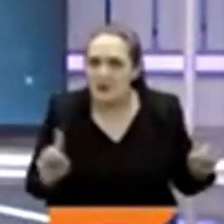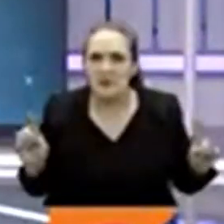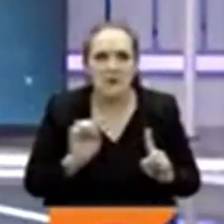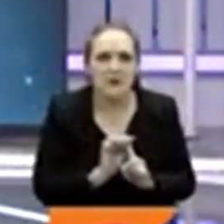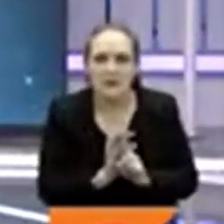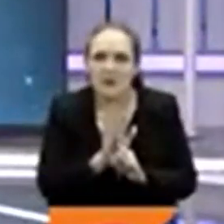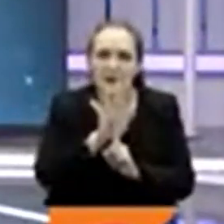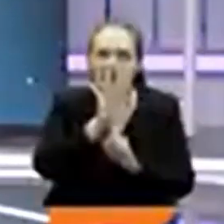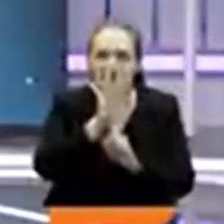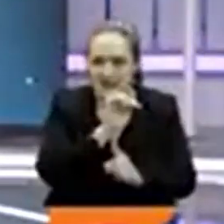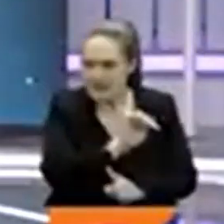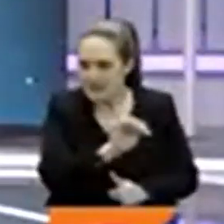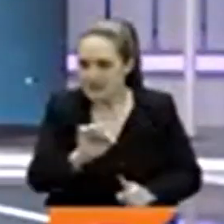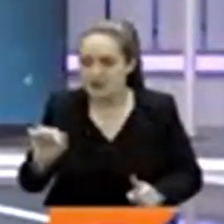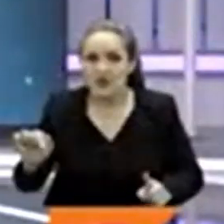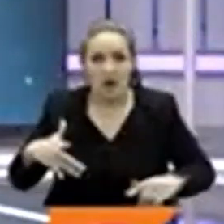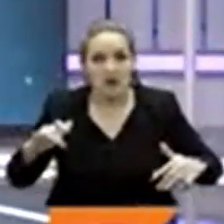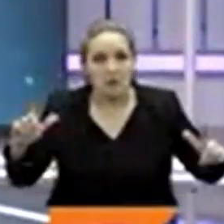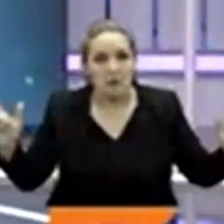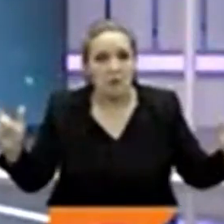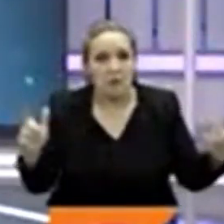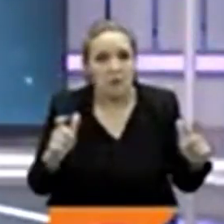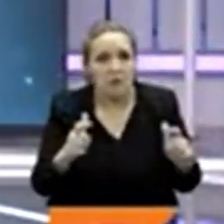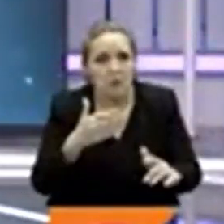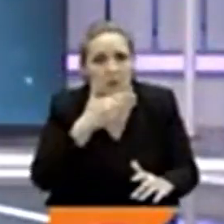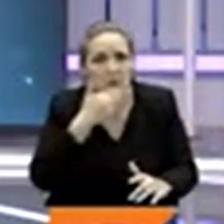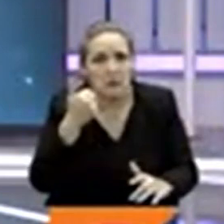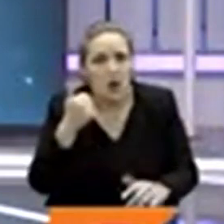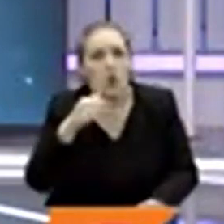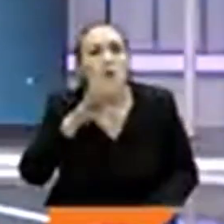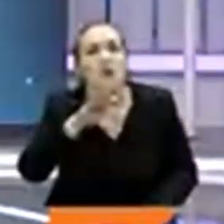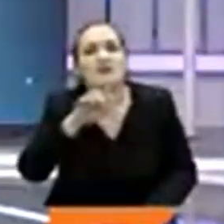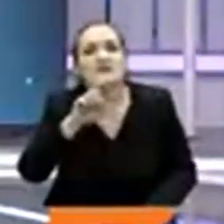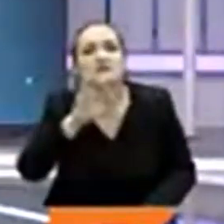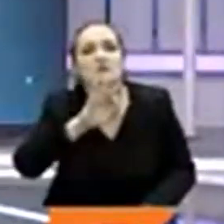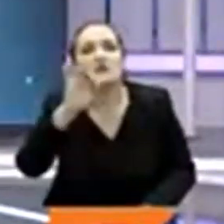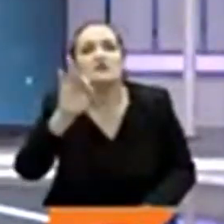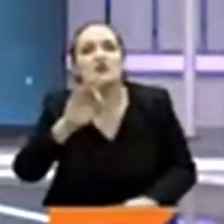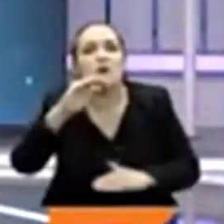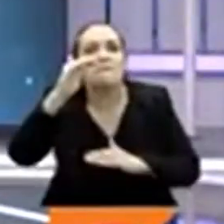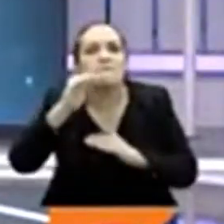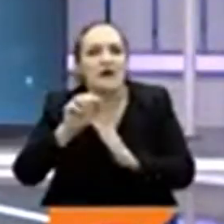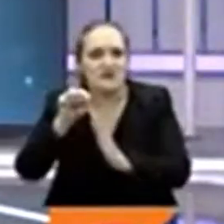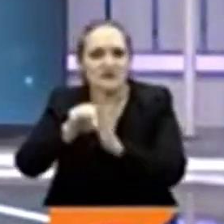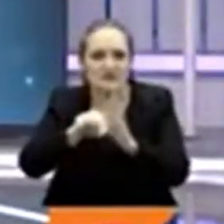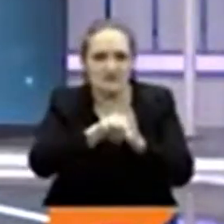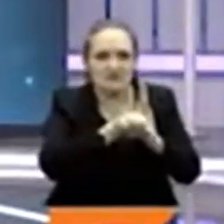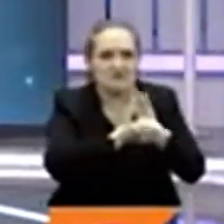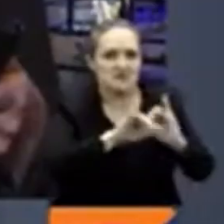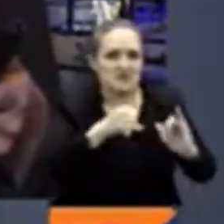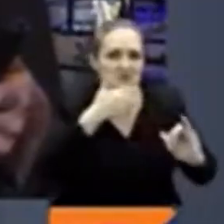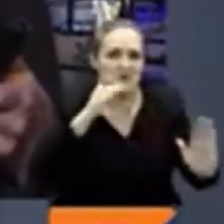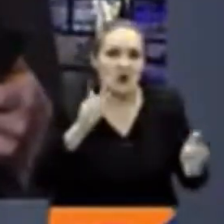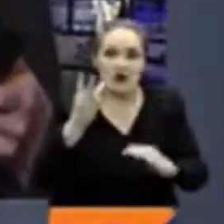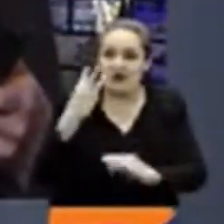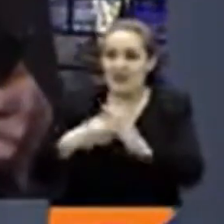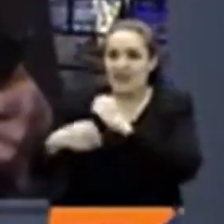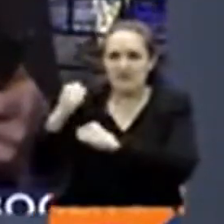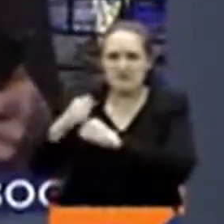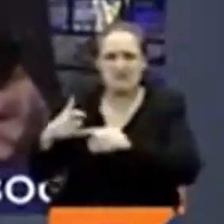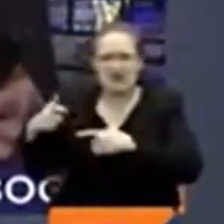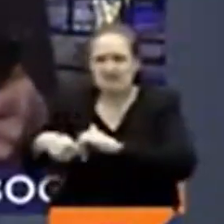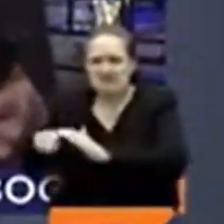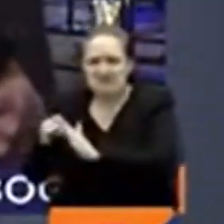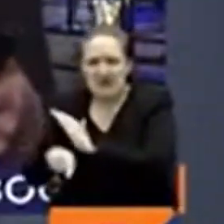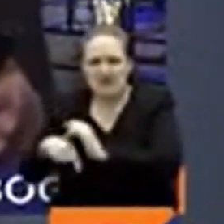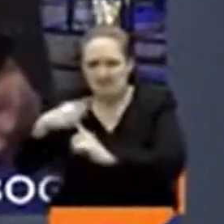del 46% en cuanto a los homicidios en el país, la cifra más baja en los últimos 3 años. Nos conectamos con Lisa Díaz. Lisa,